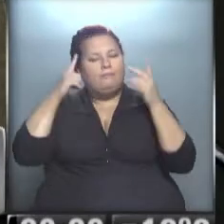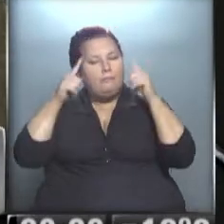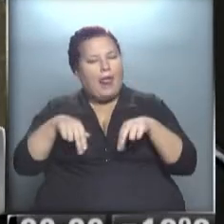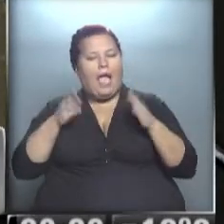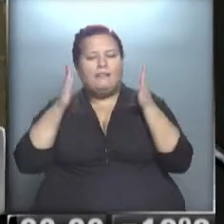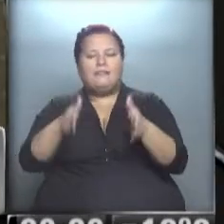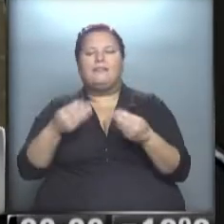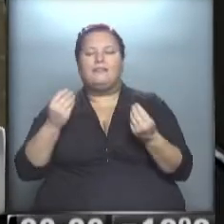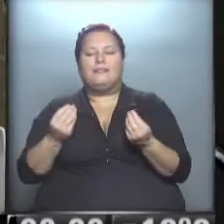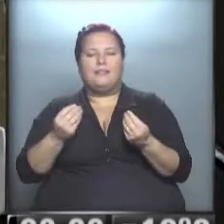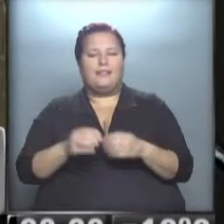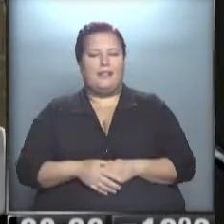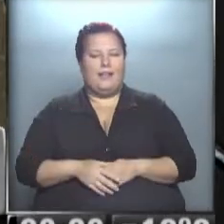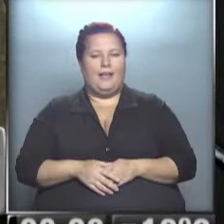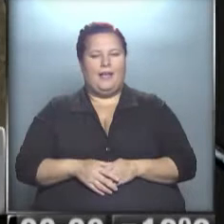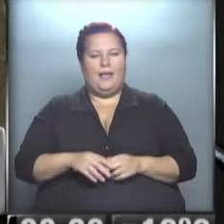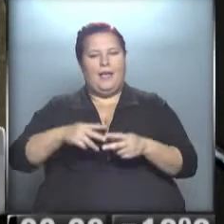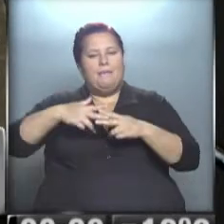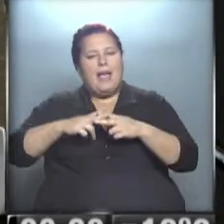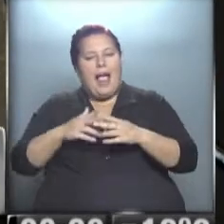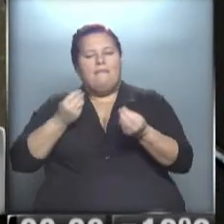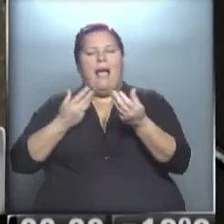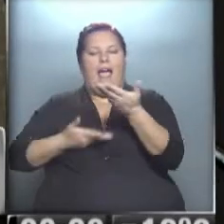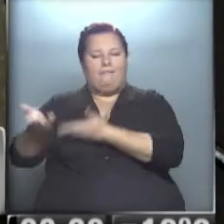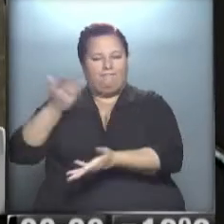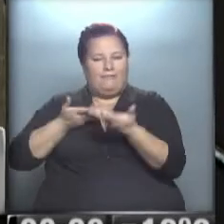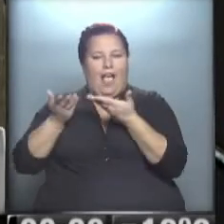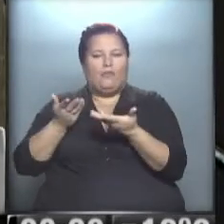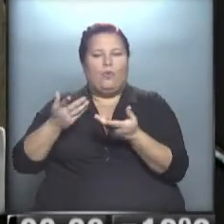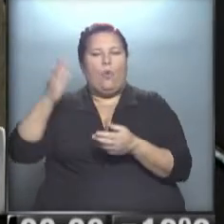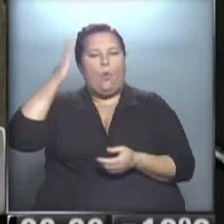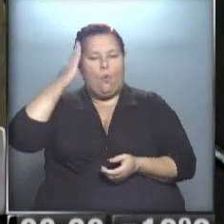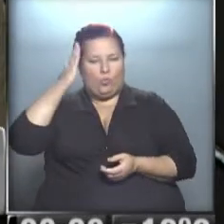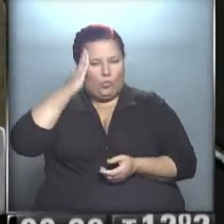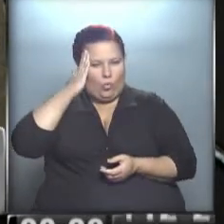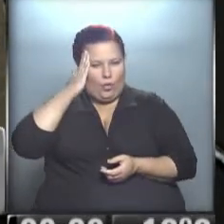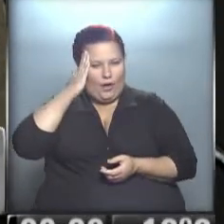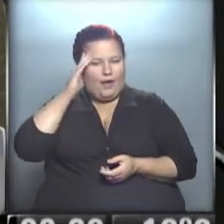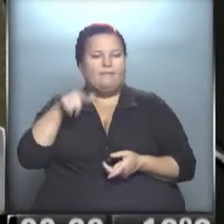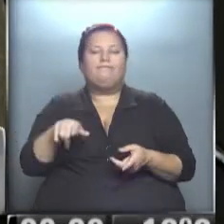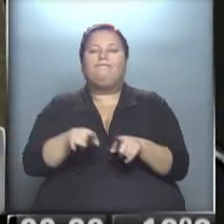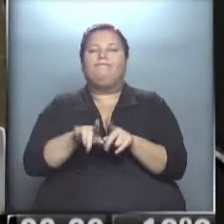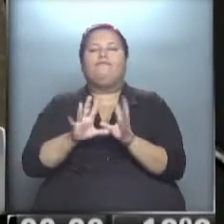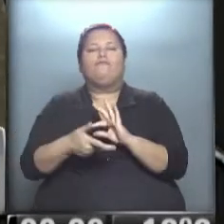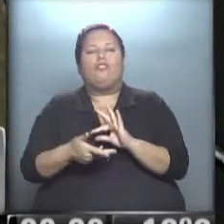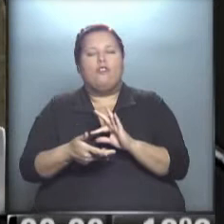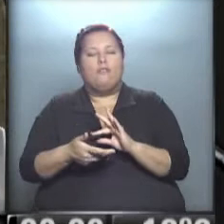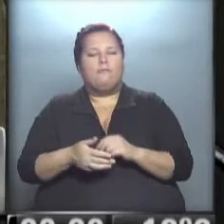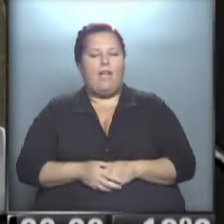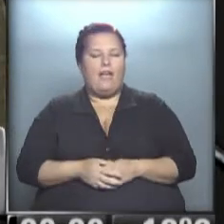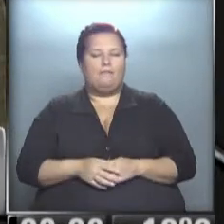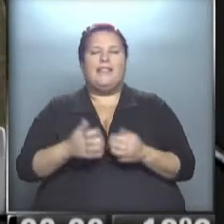tendientes a un género un mecanismo de intercambio y cooperación de carácter cultural esto equivale también a un